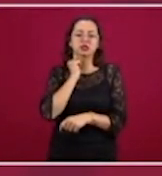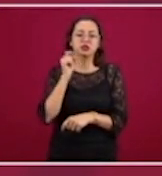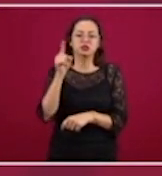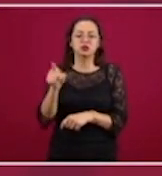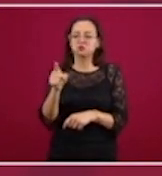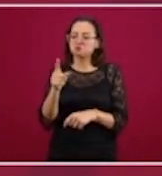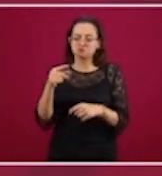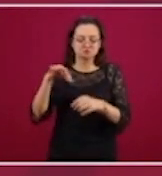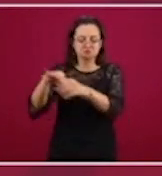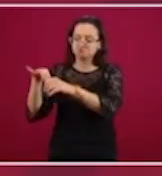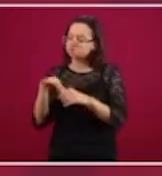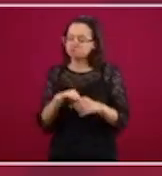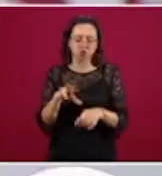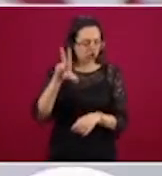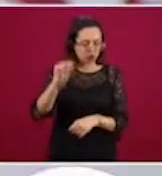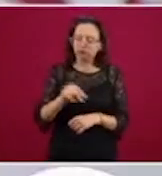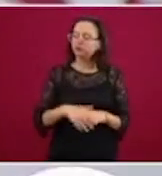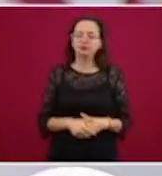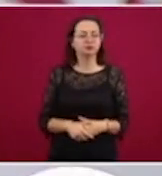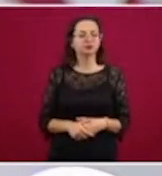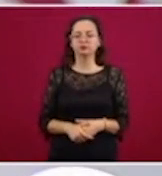no quisieron